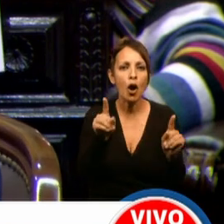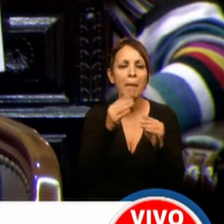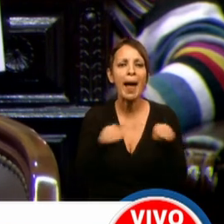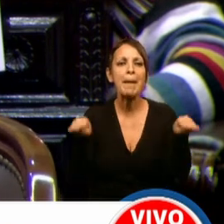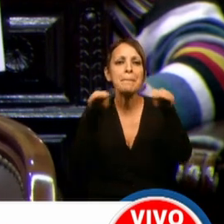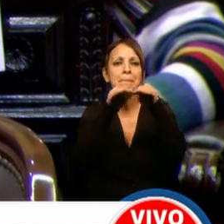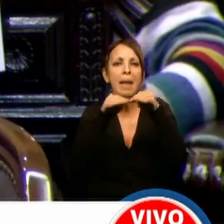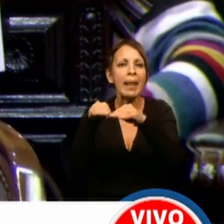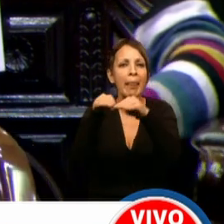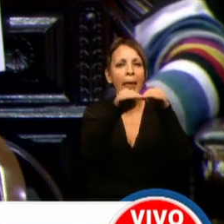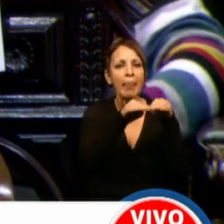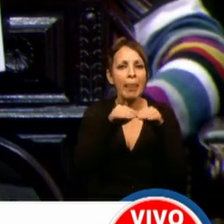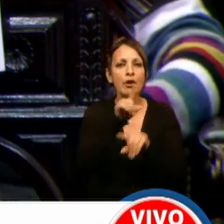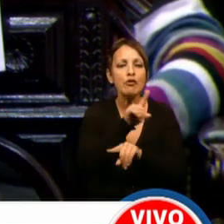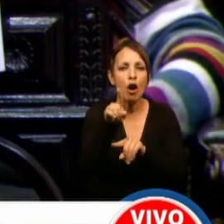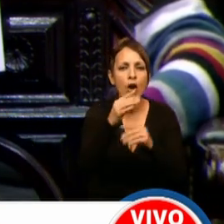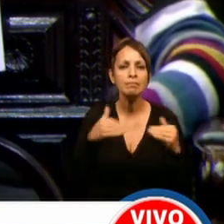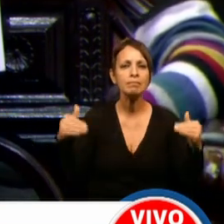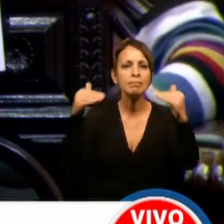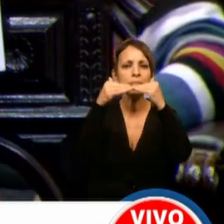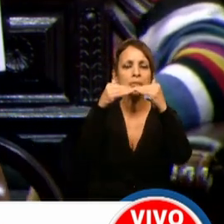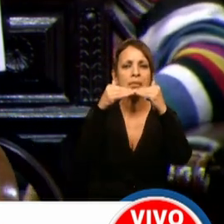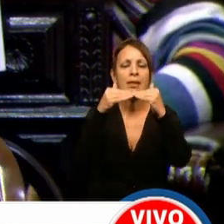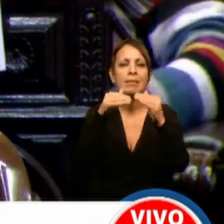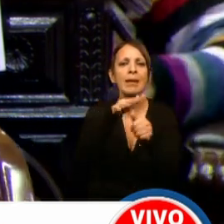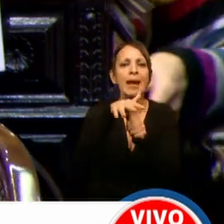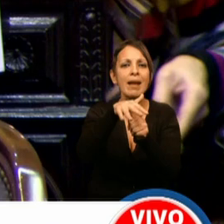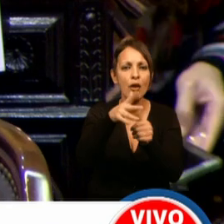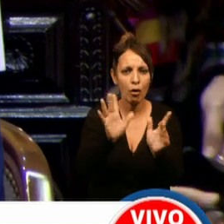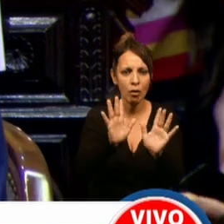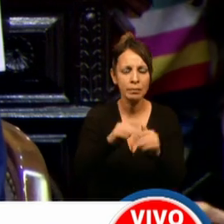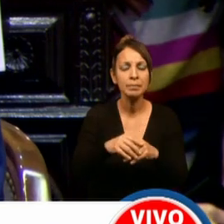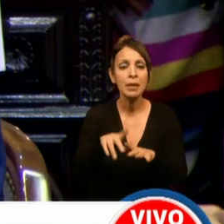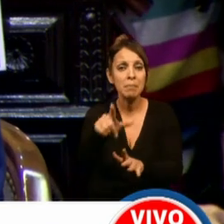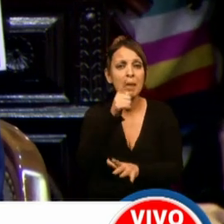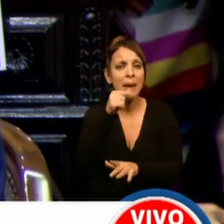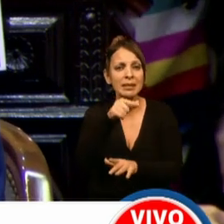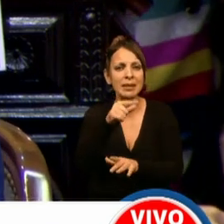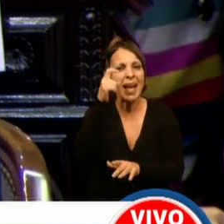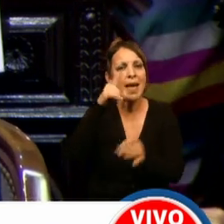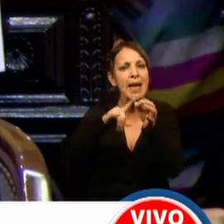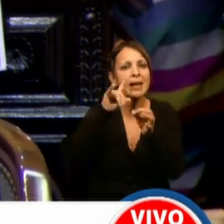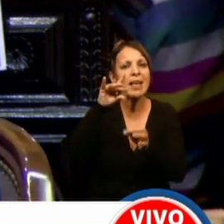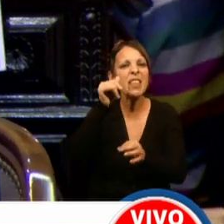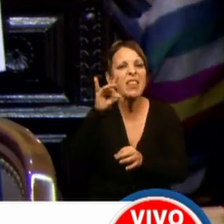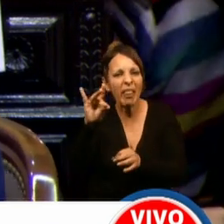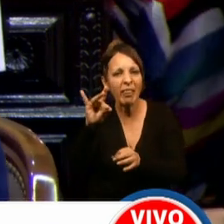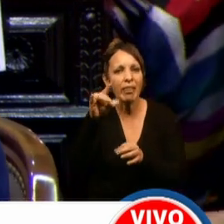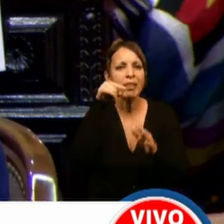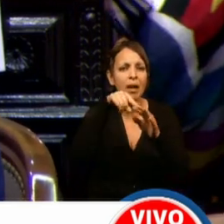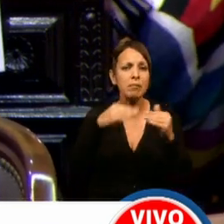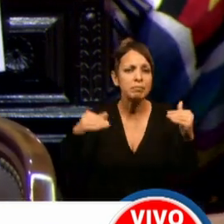es un proyecto que habla de equidad de género y a mí me parece que este concepto de equidad es mucho más